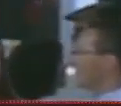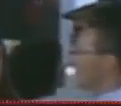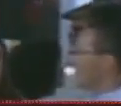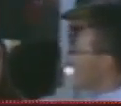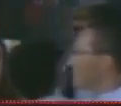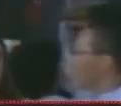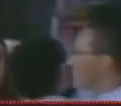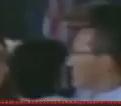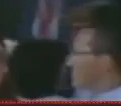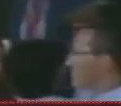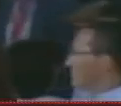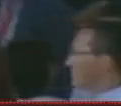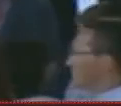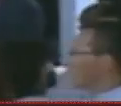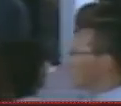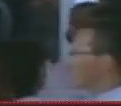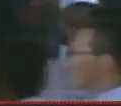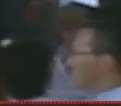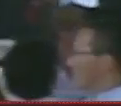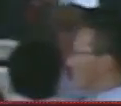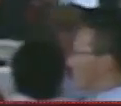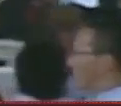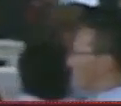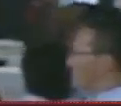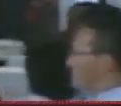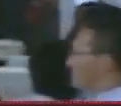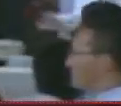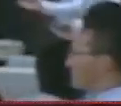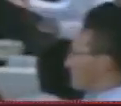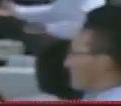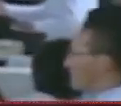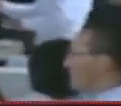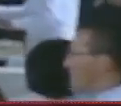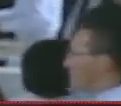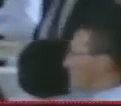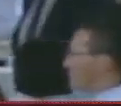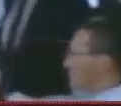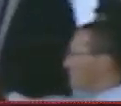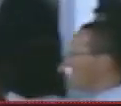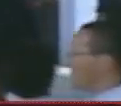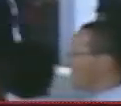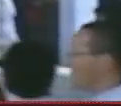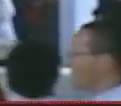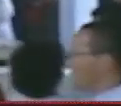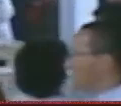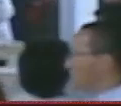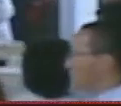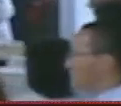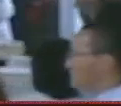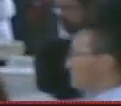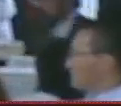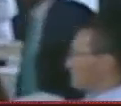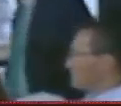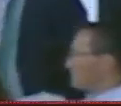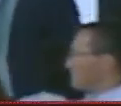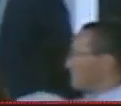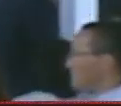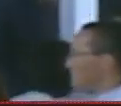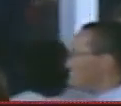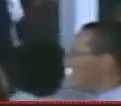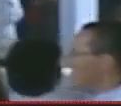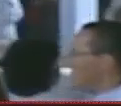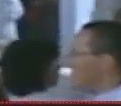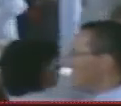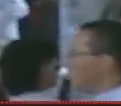de Colombia y el Ejército de Liberación Nacional. Con estos datos y con estas imágenes que manejamos desde la Casona Cultural